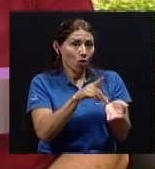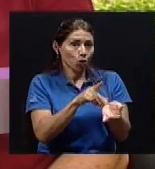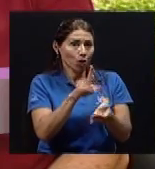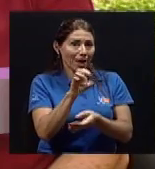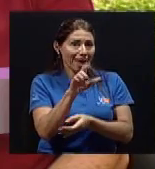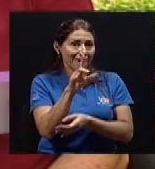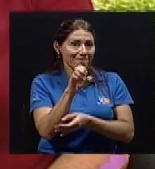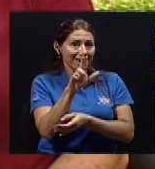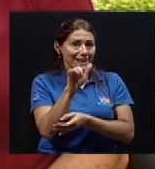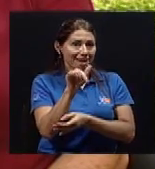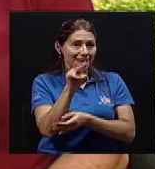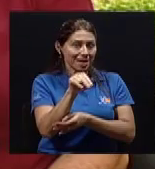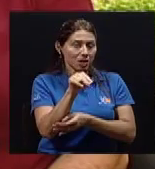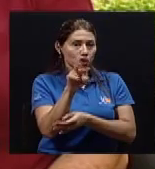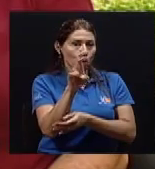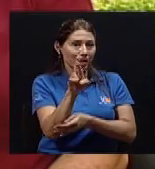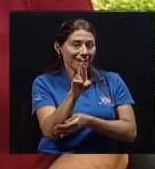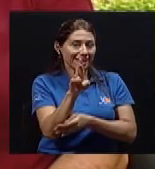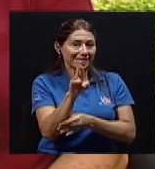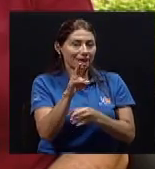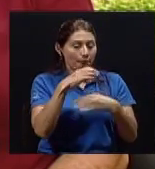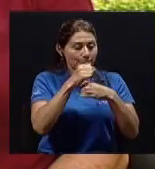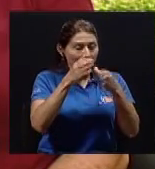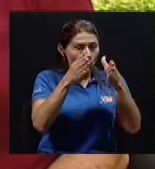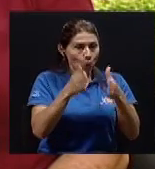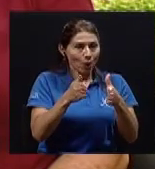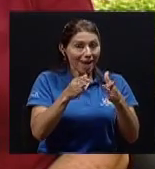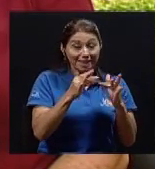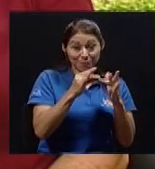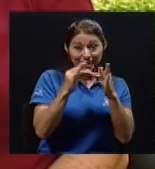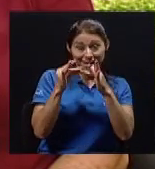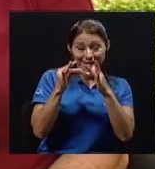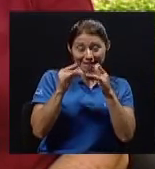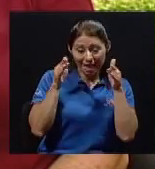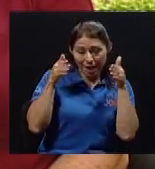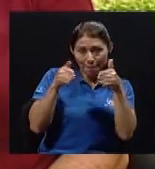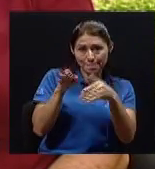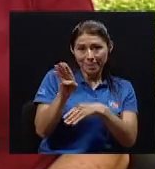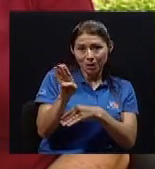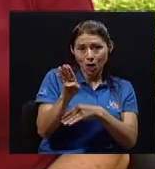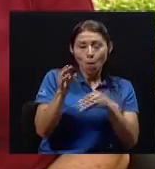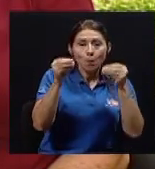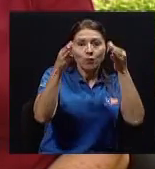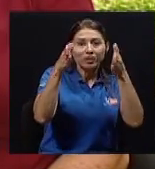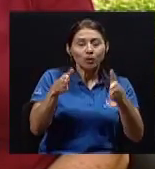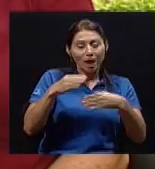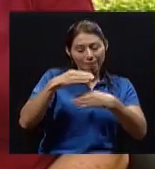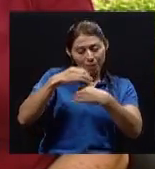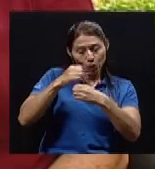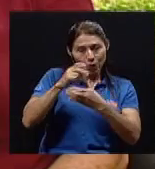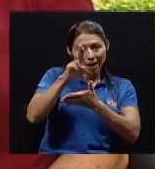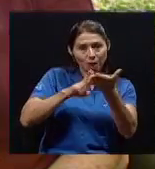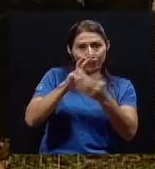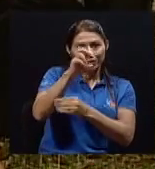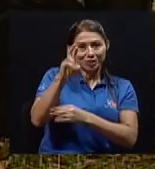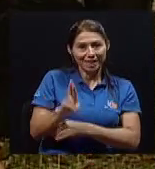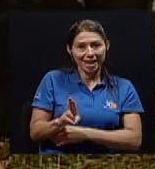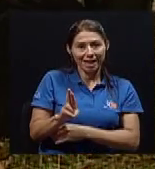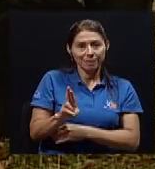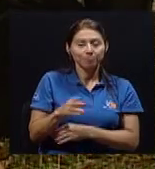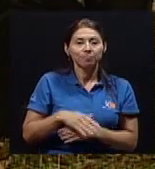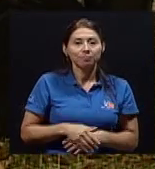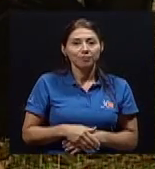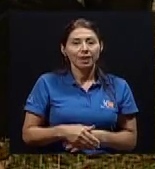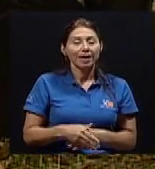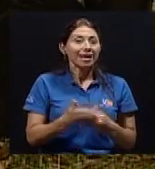Ella es microbióloga, especialista en bacteriología y profesora de la Facultad de Microbiología de la Universidad de Costa Rica. Tal